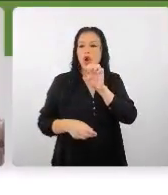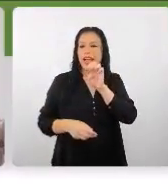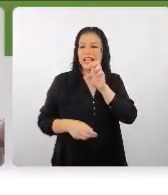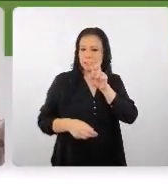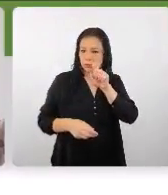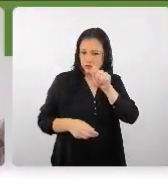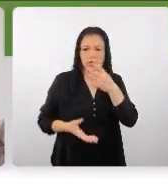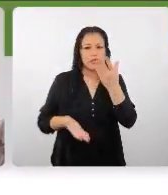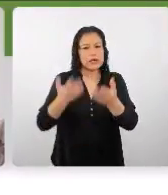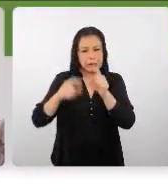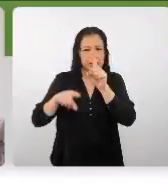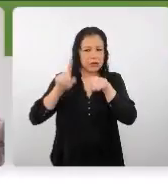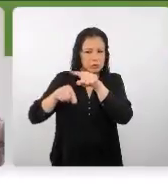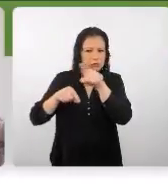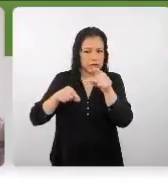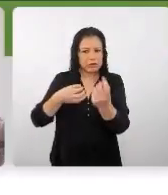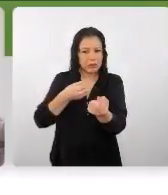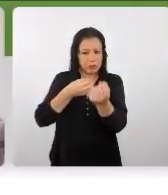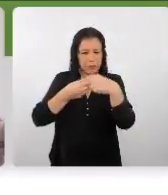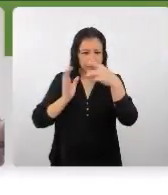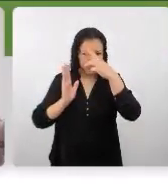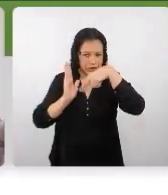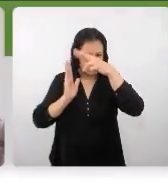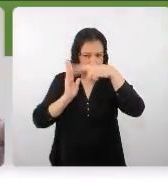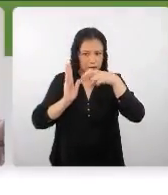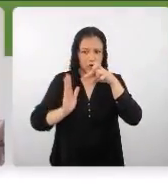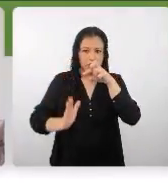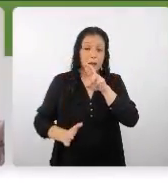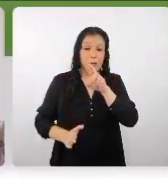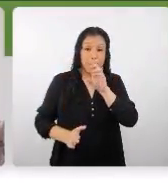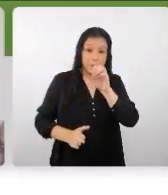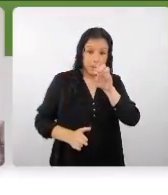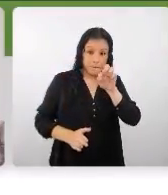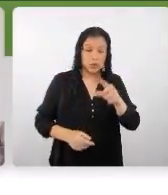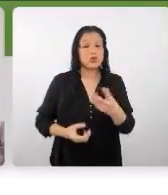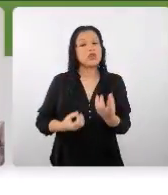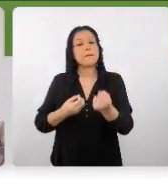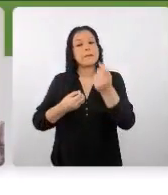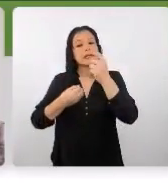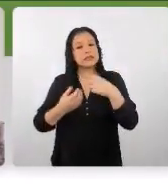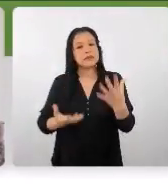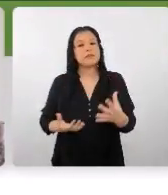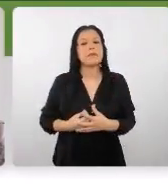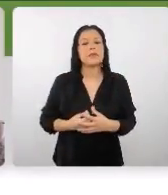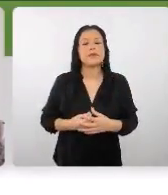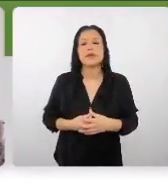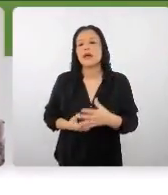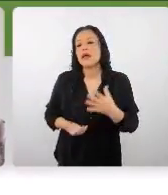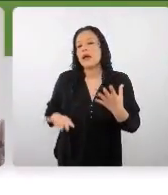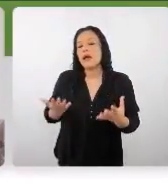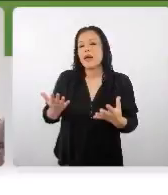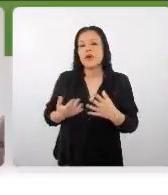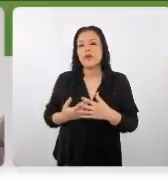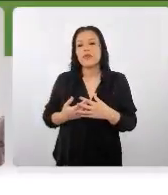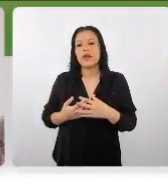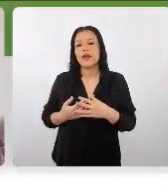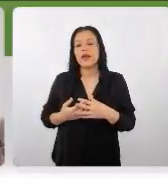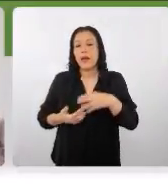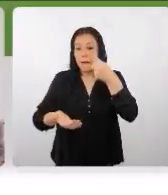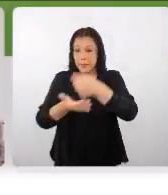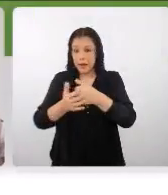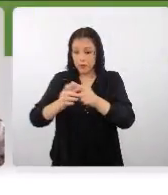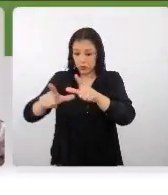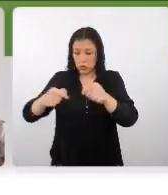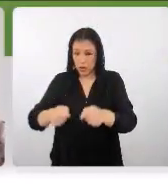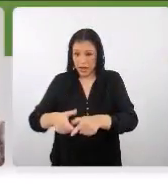de ustedes ya deben estar registrados como coexpositores de PromPerú, donde participamos en un, digamos, alquilamos un espacio grande